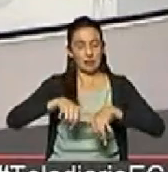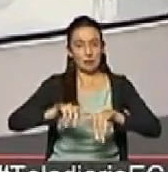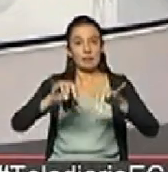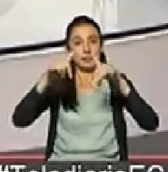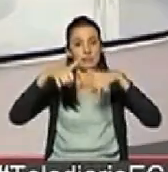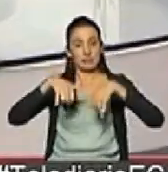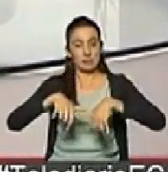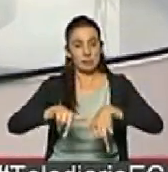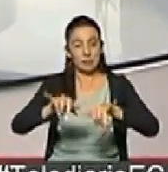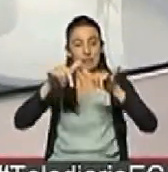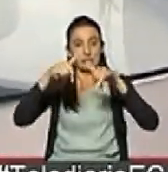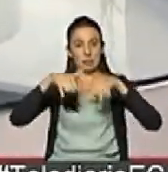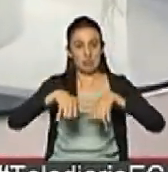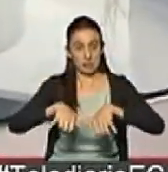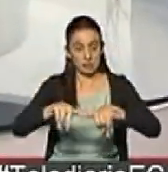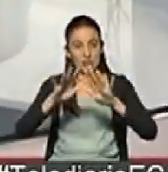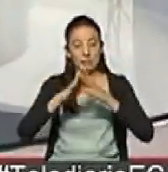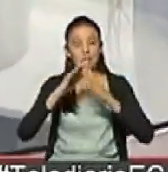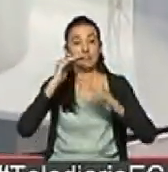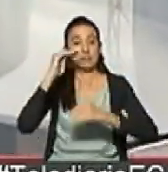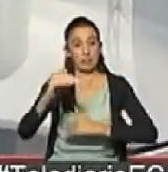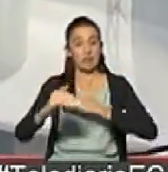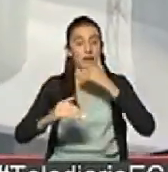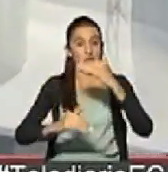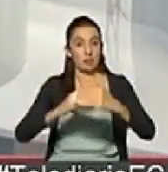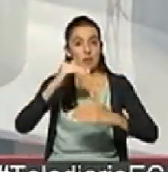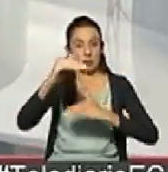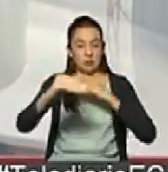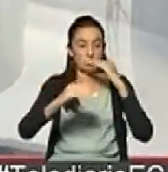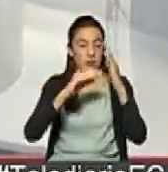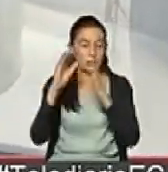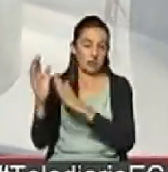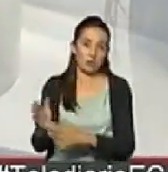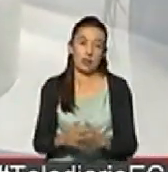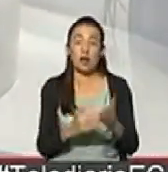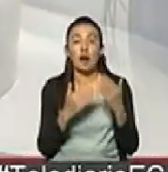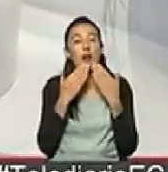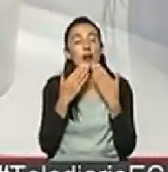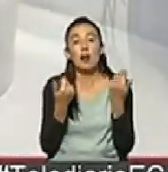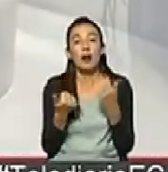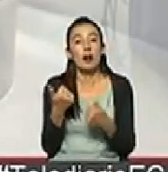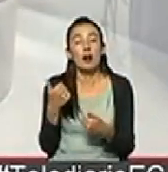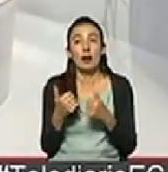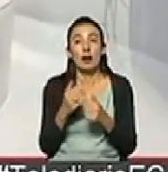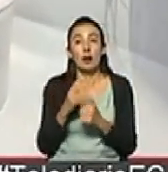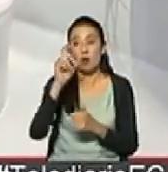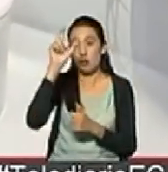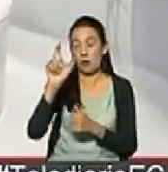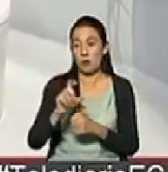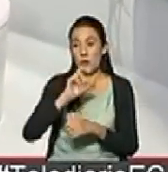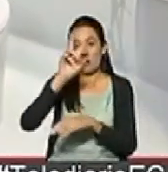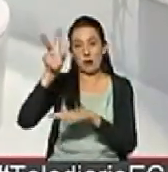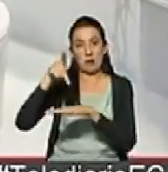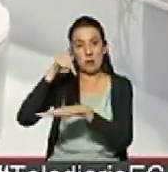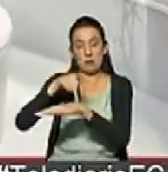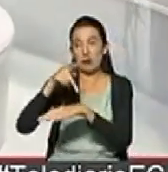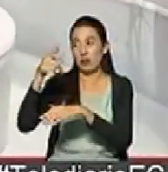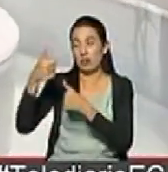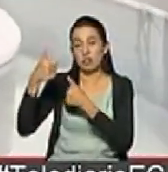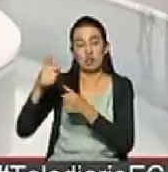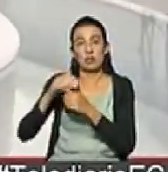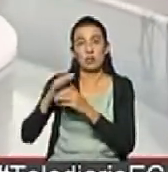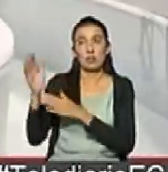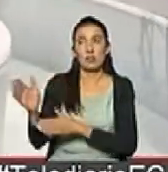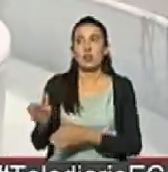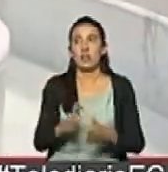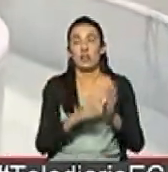podían ellos también preguntarme cosas, y de esa manera iban también diciendo que no era una persona extraña a lo que a ellos les sucede. De